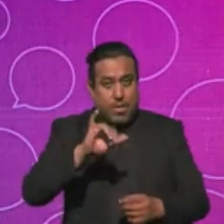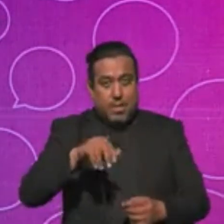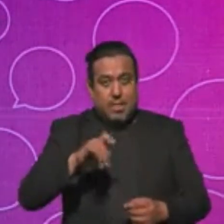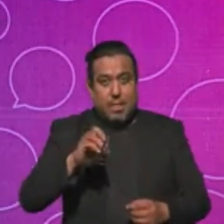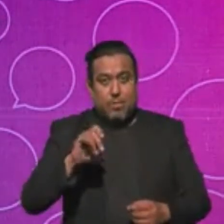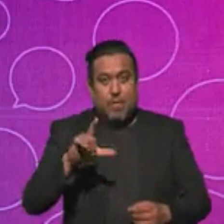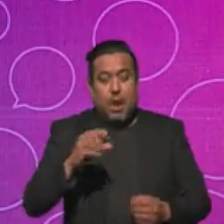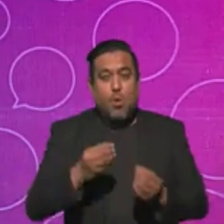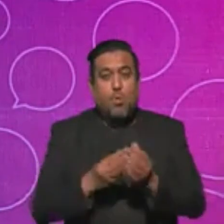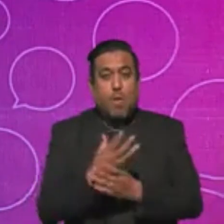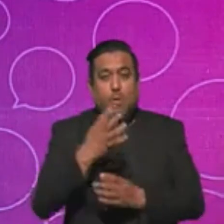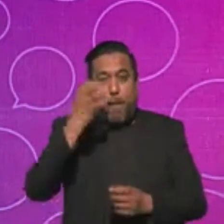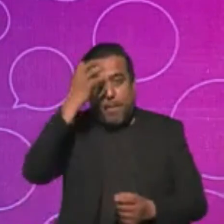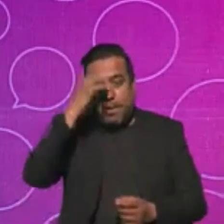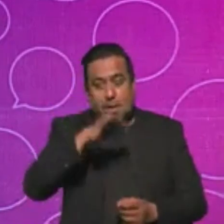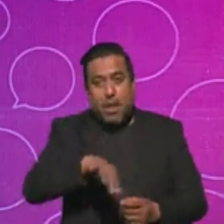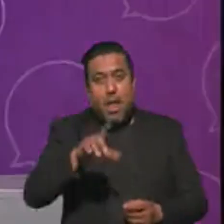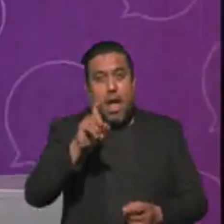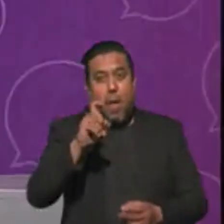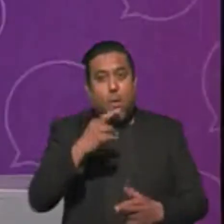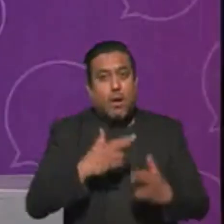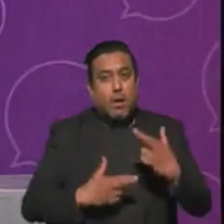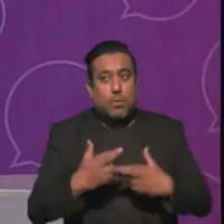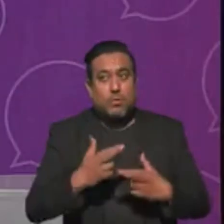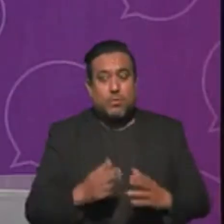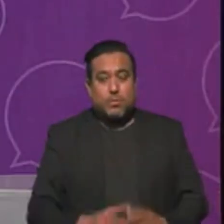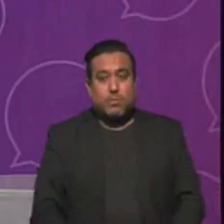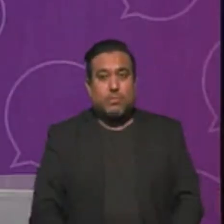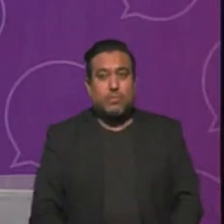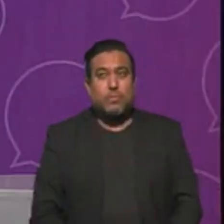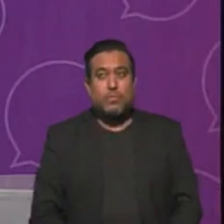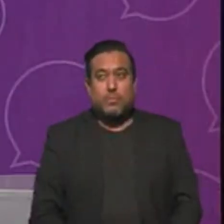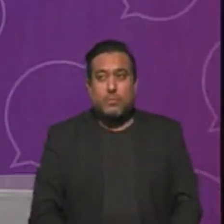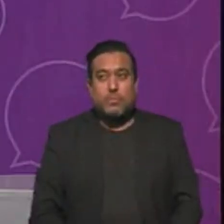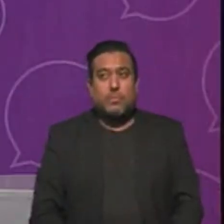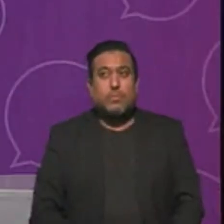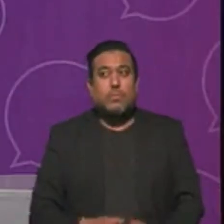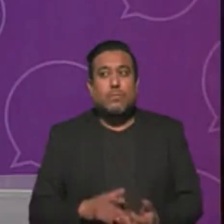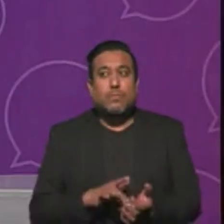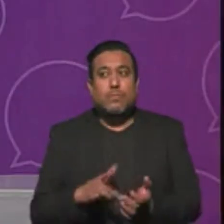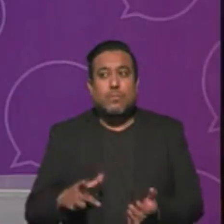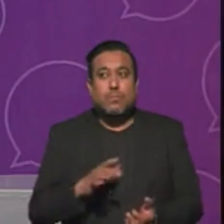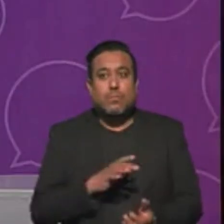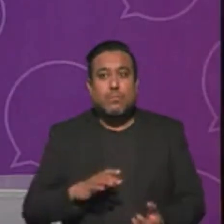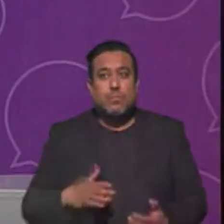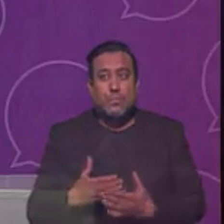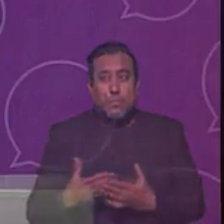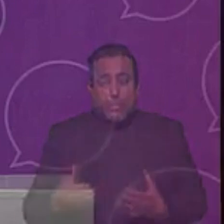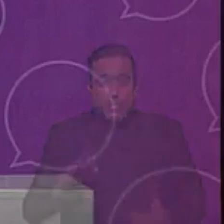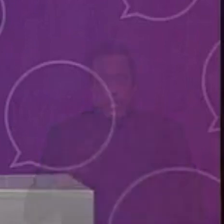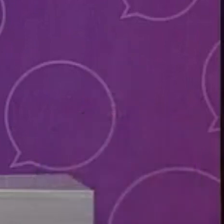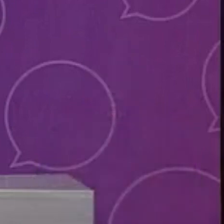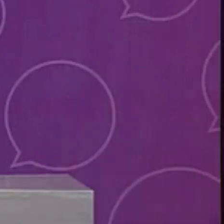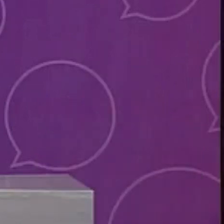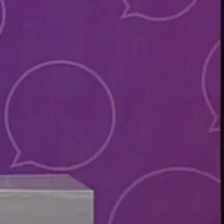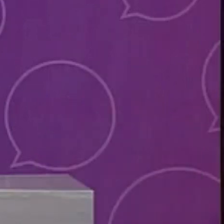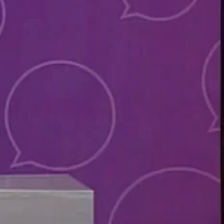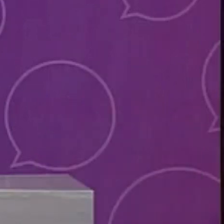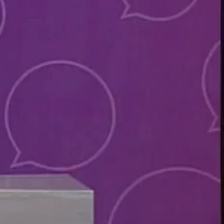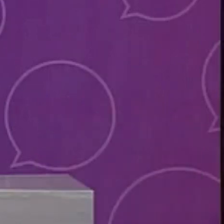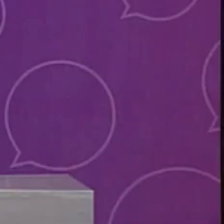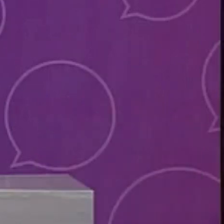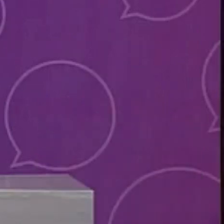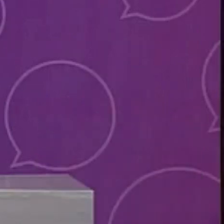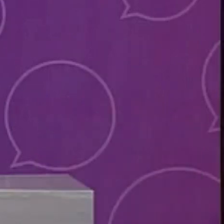darle reuso a esa agua que se está utilizando Gracias candidato vamos ahora con Francisco Javier Mendoza Márquez candidato de la coalición